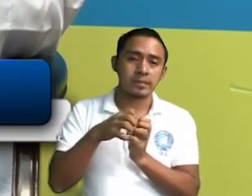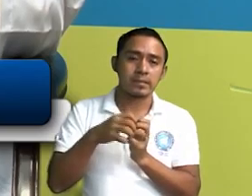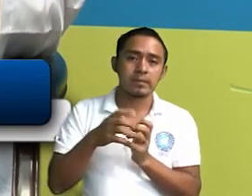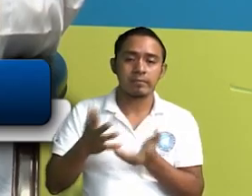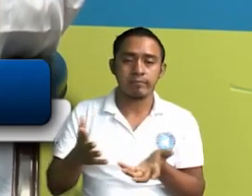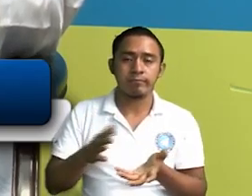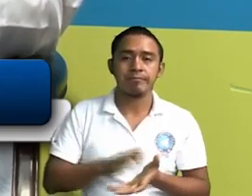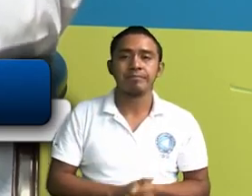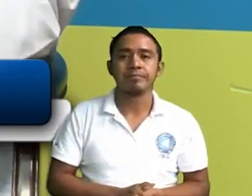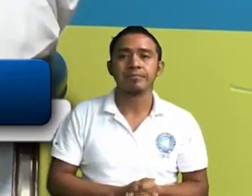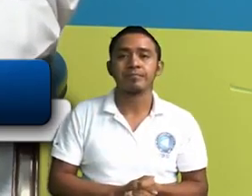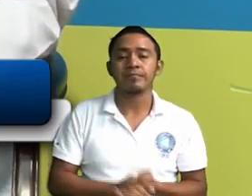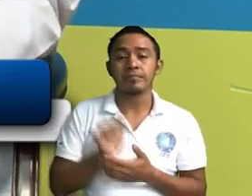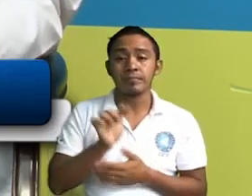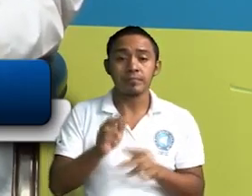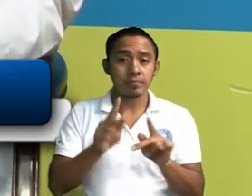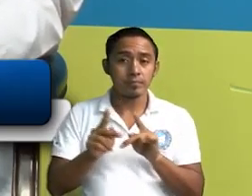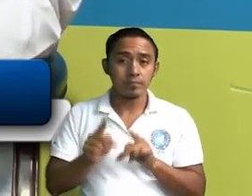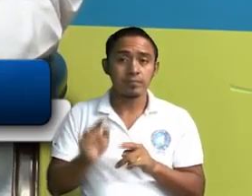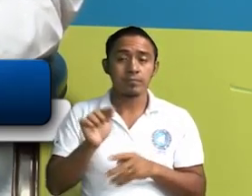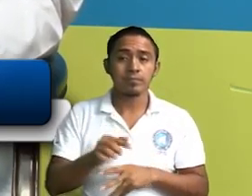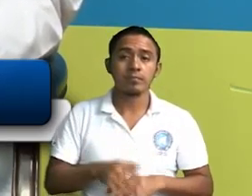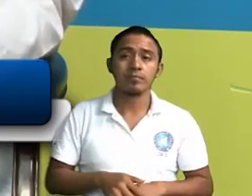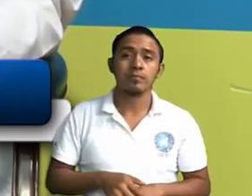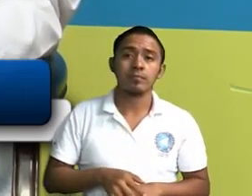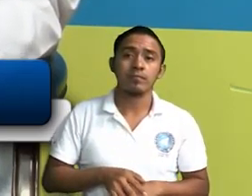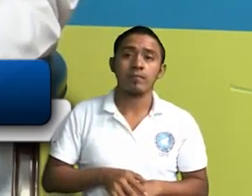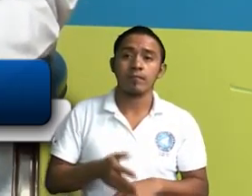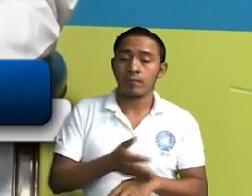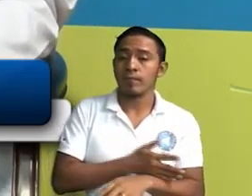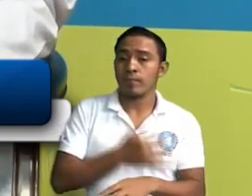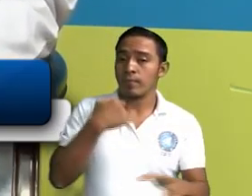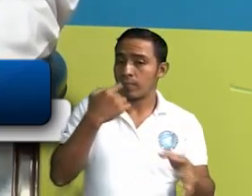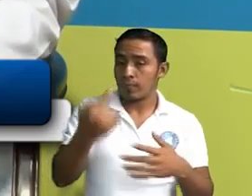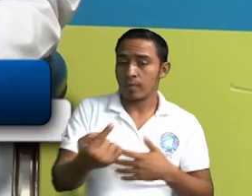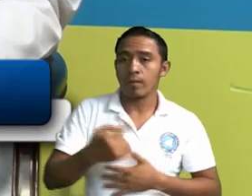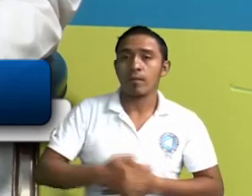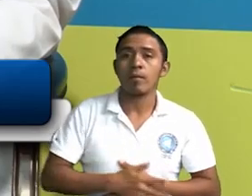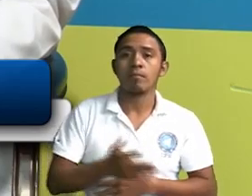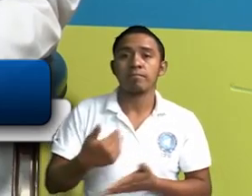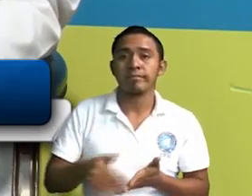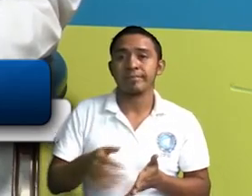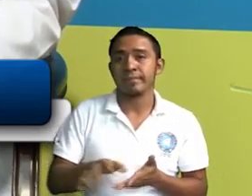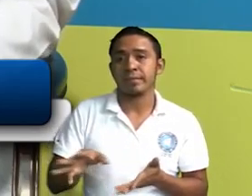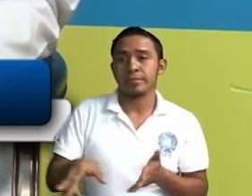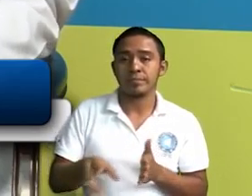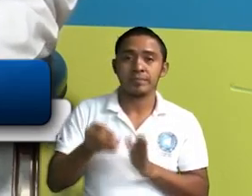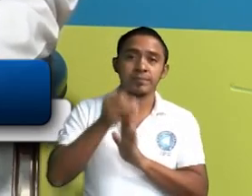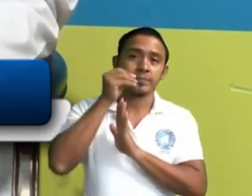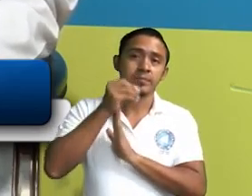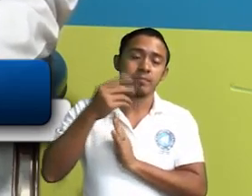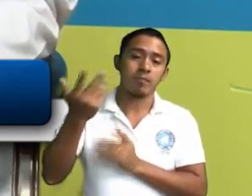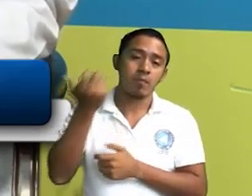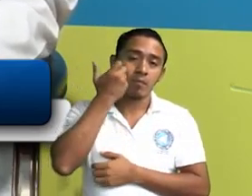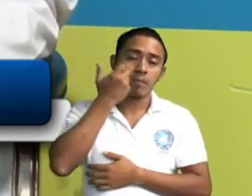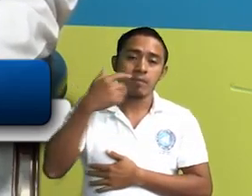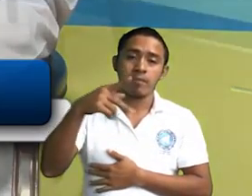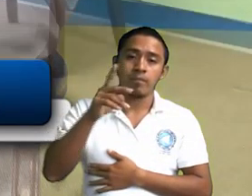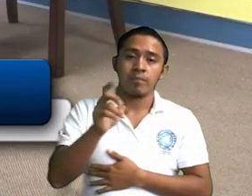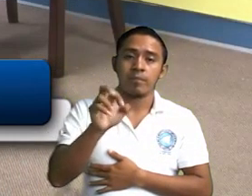entonces la mayoría de estos pacientes como ya les mencioné anteriormente son más propensos a tener una enfermedad periodontal